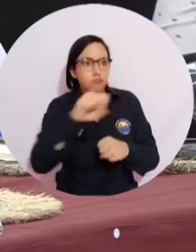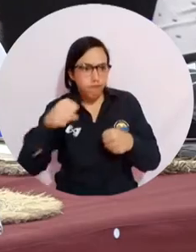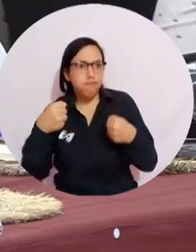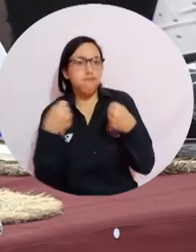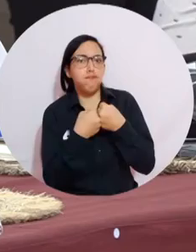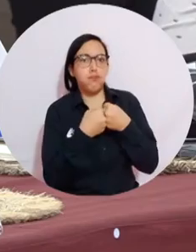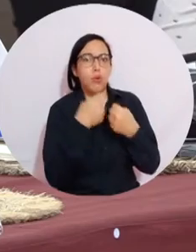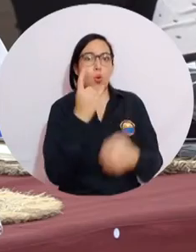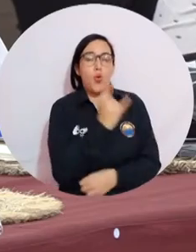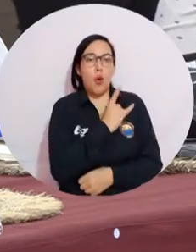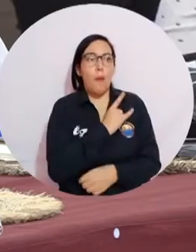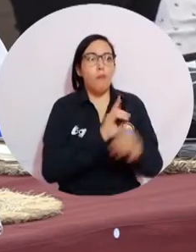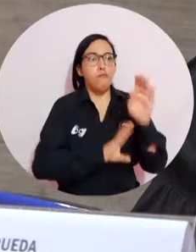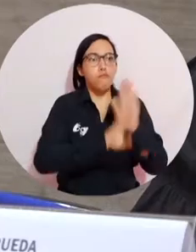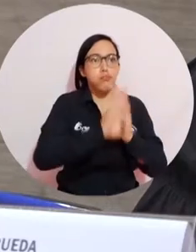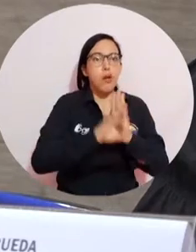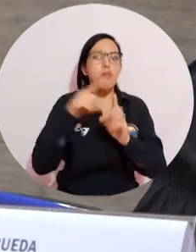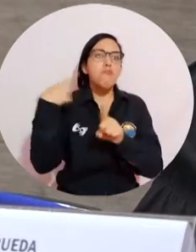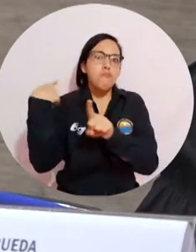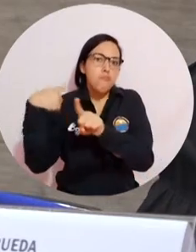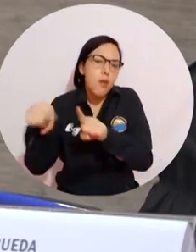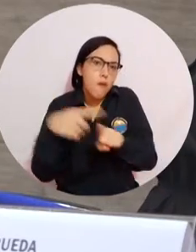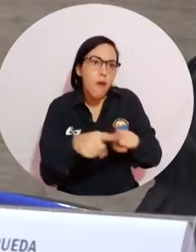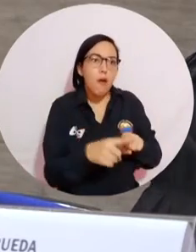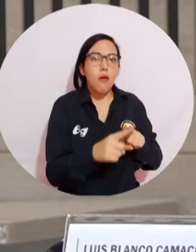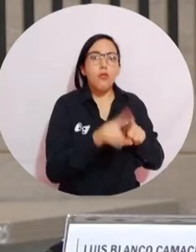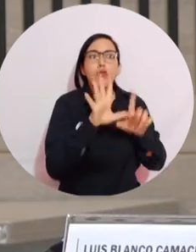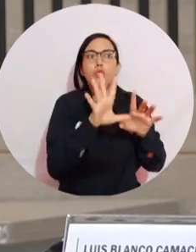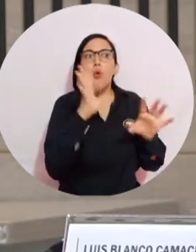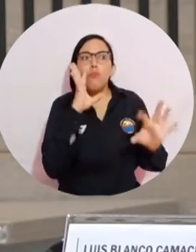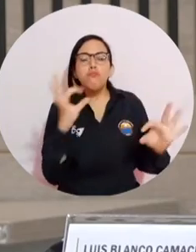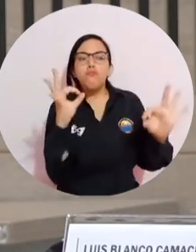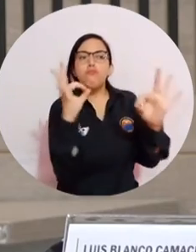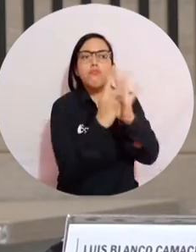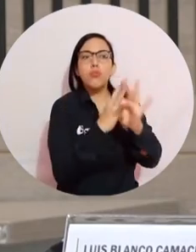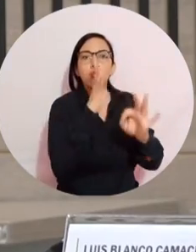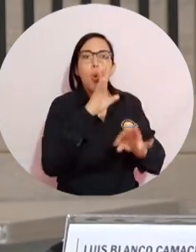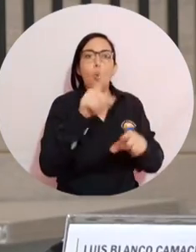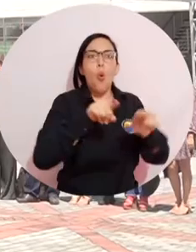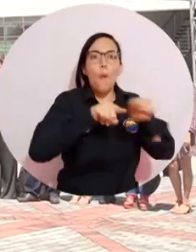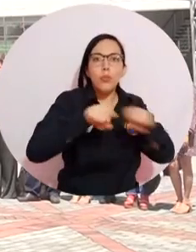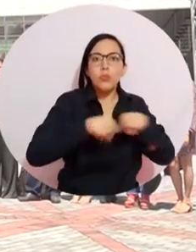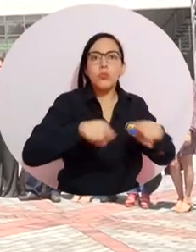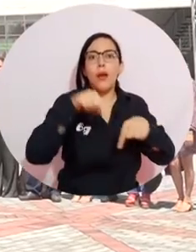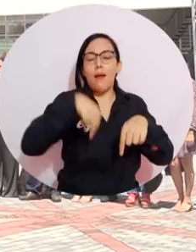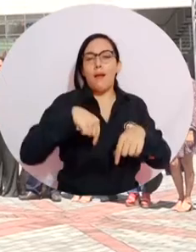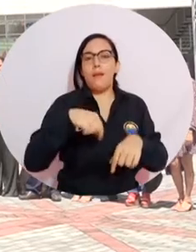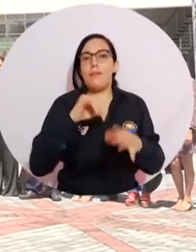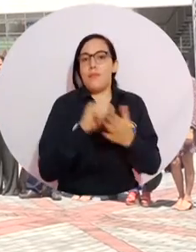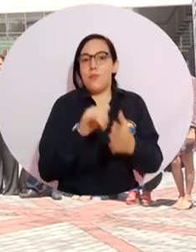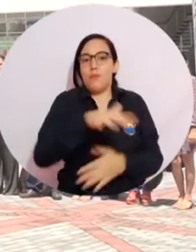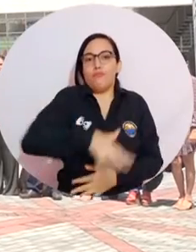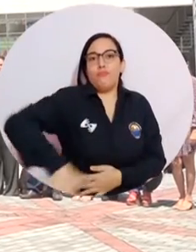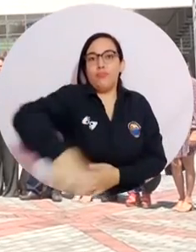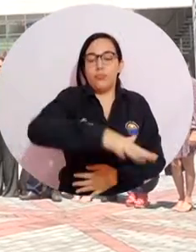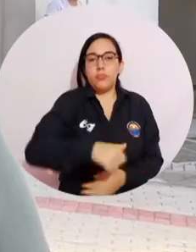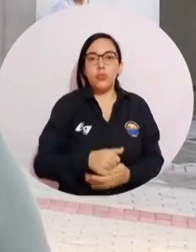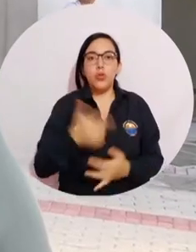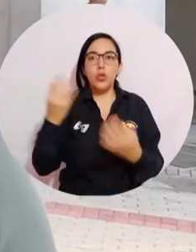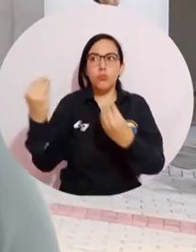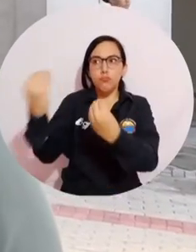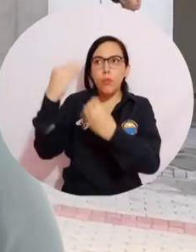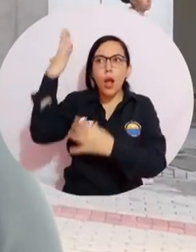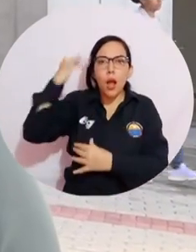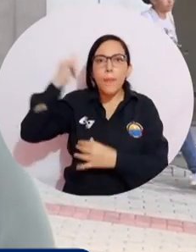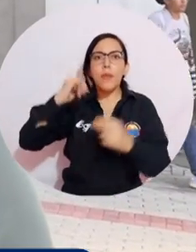su interés en articularse con Unimagdalena para avanzar en distintos ejes que se traduzcan en desarrollo y competitividad para el territorio. Todos